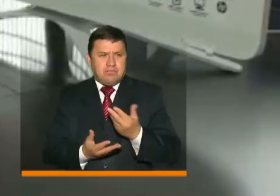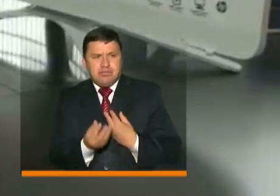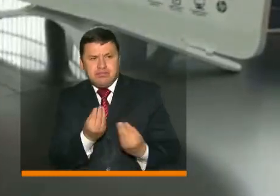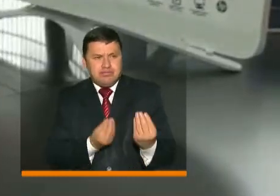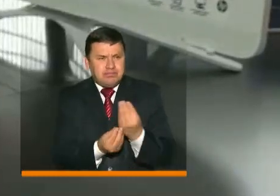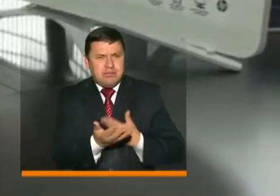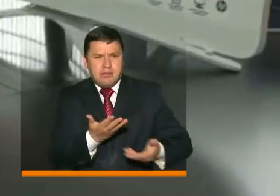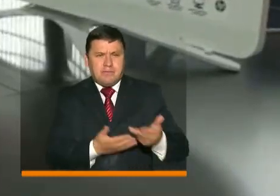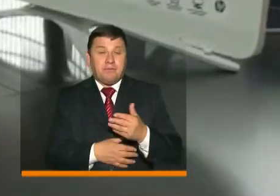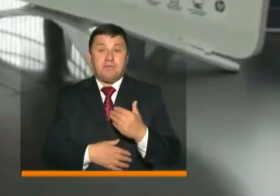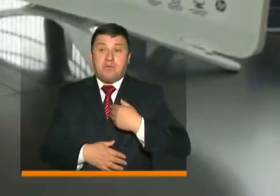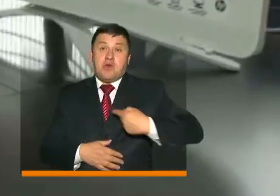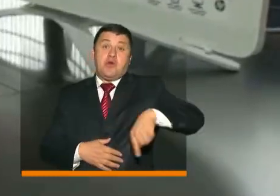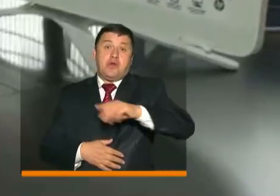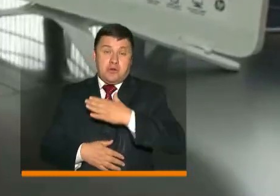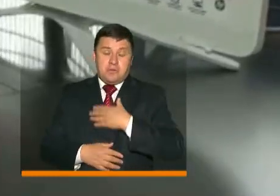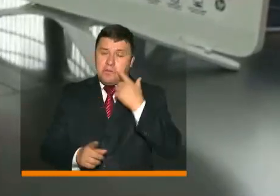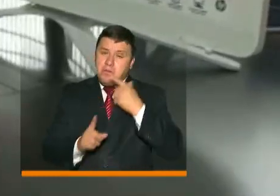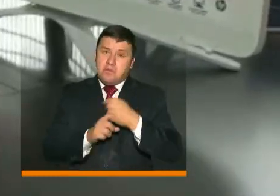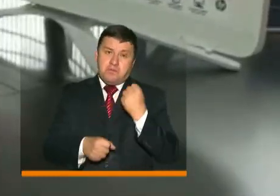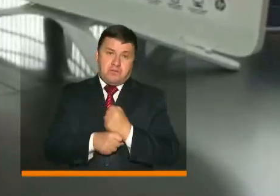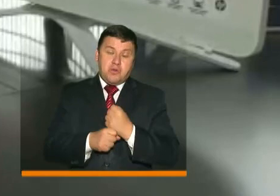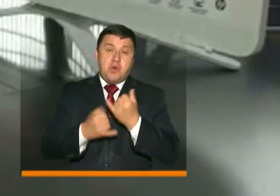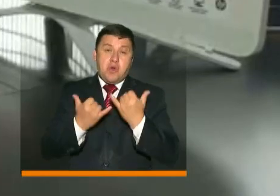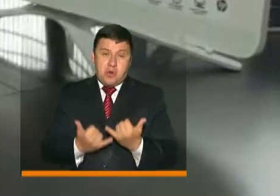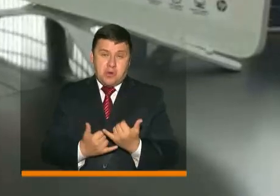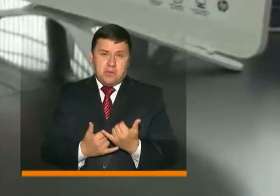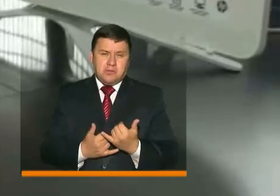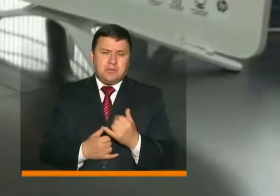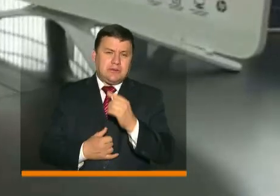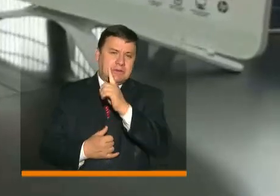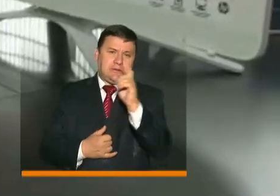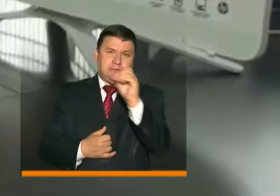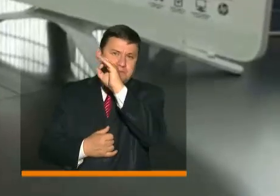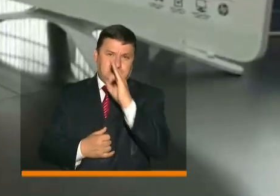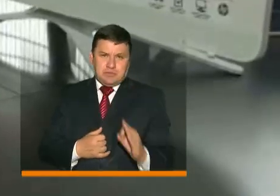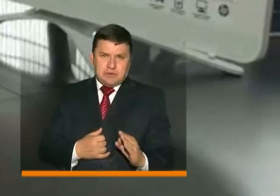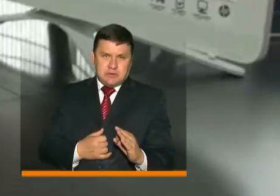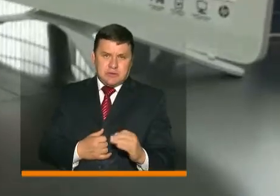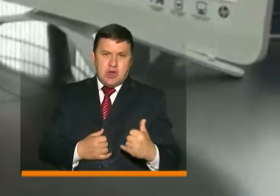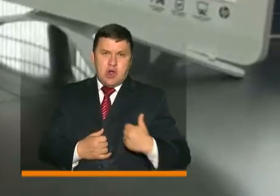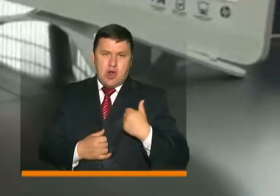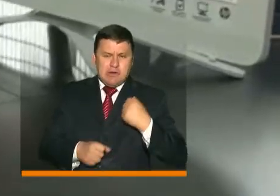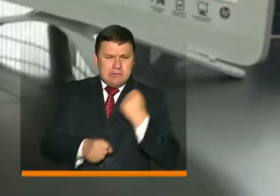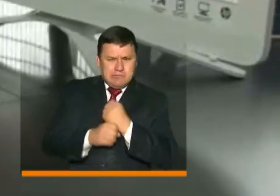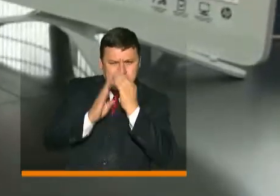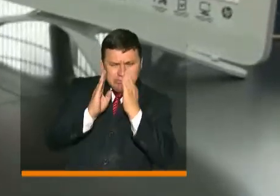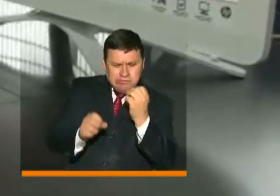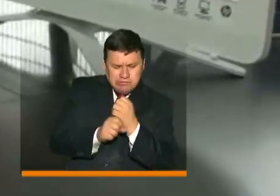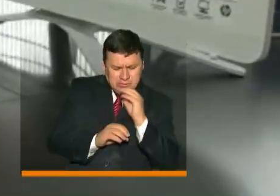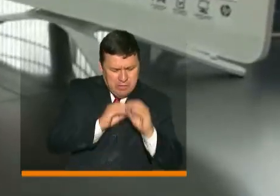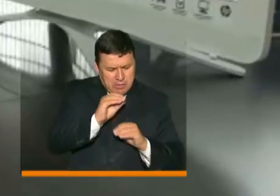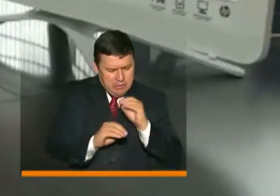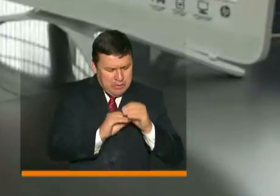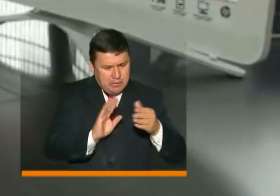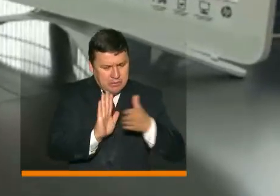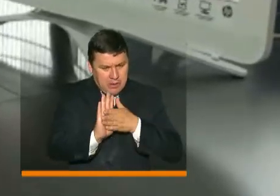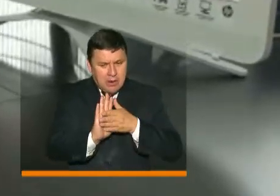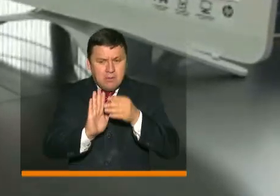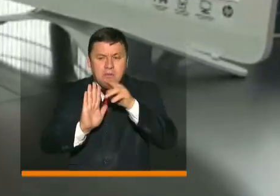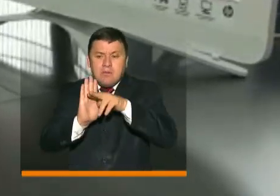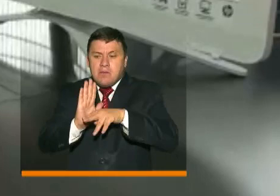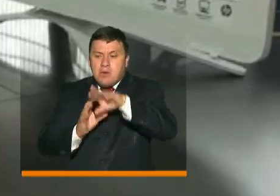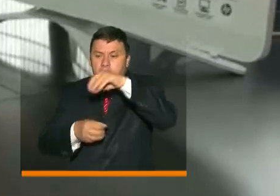alternancia. Nosotros estamos trabajando hoy por hoy con el 100% de nuestros muchachos y en la alternancia ya